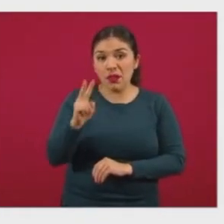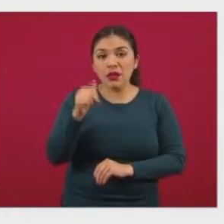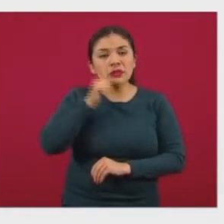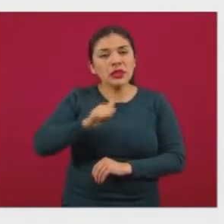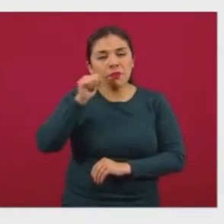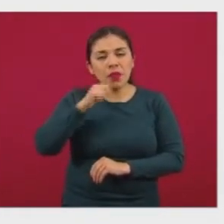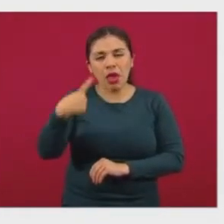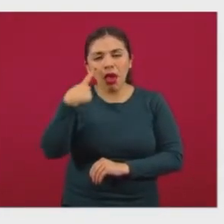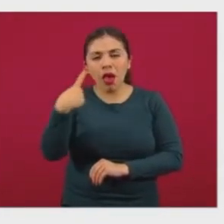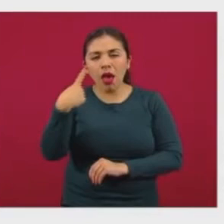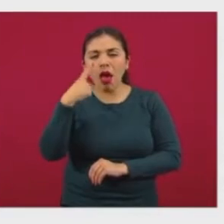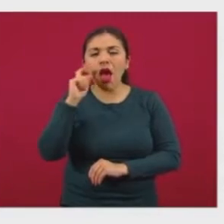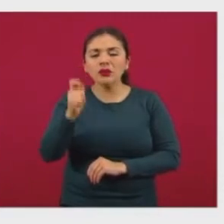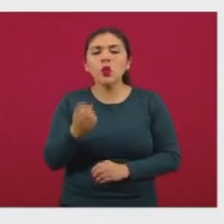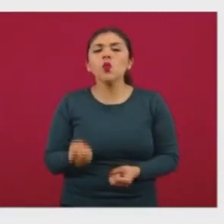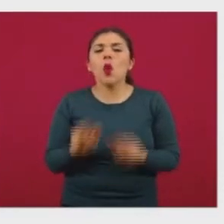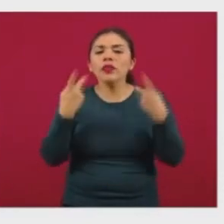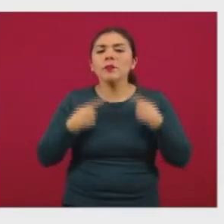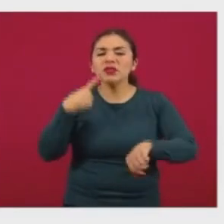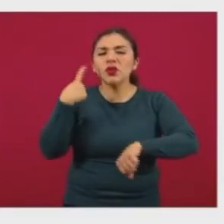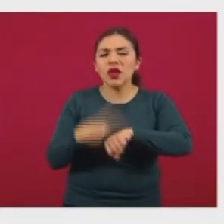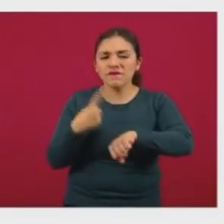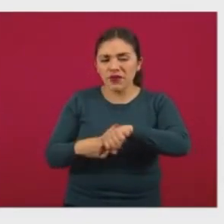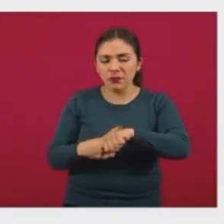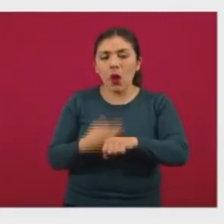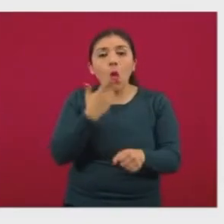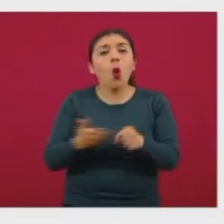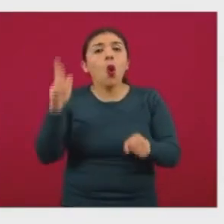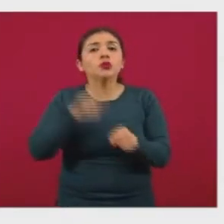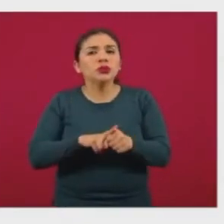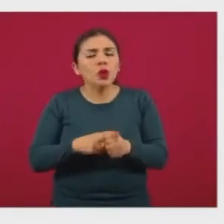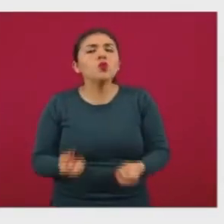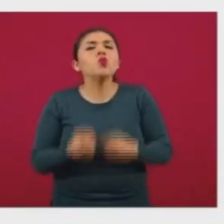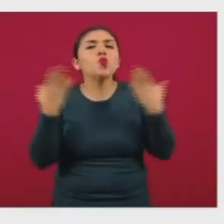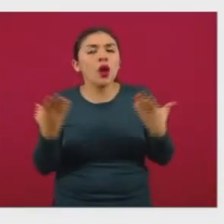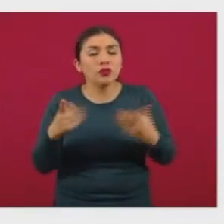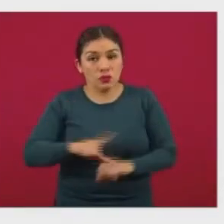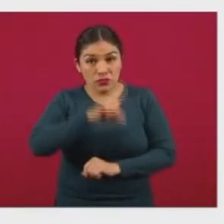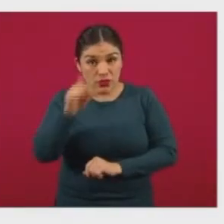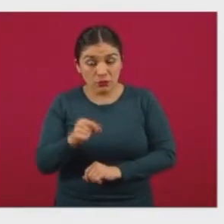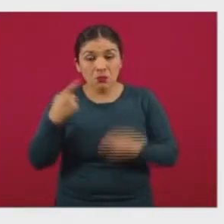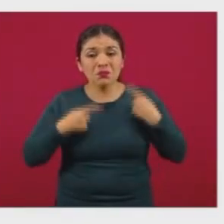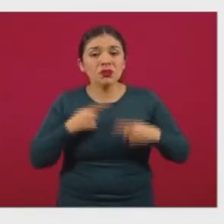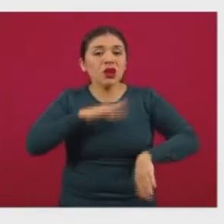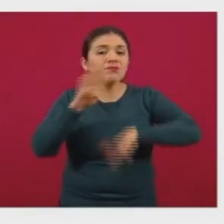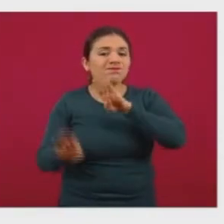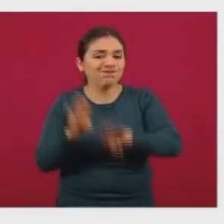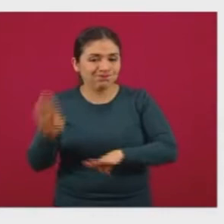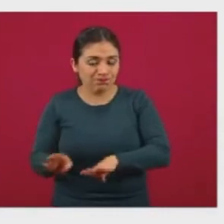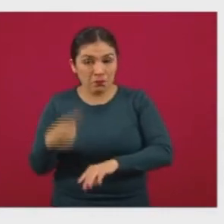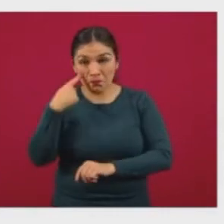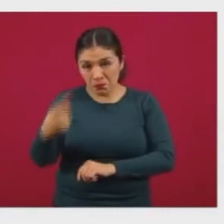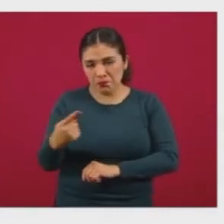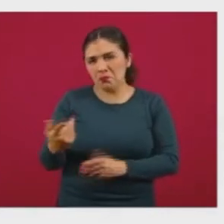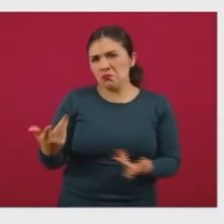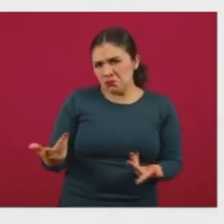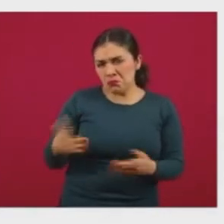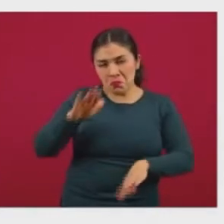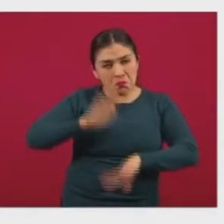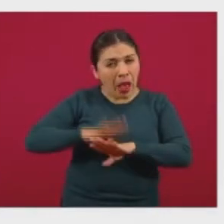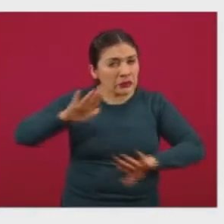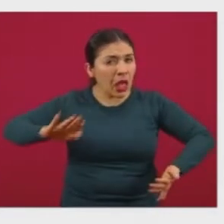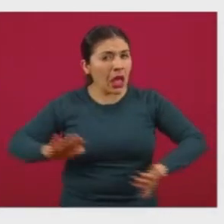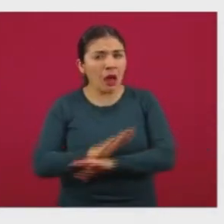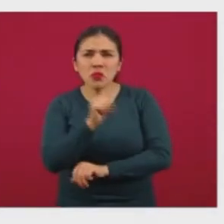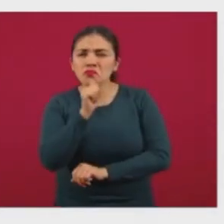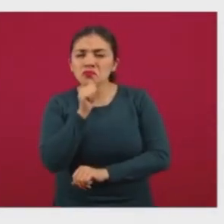siempre vemos los casos, veremos también las hospitalizaciones y luego las defunciones. Sin mayores movimientos entre